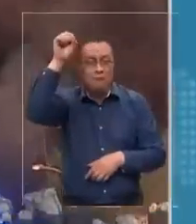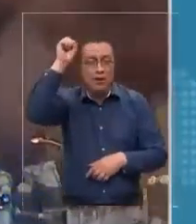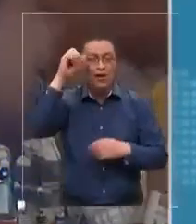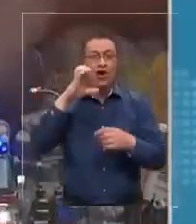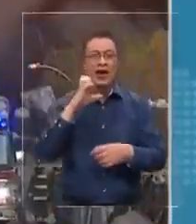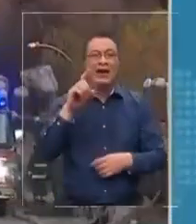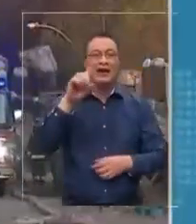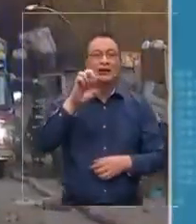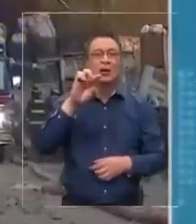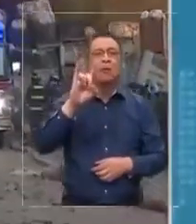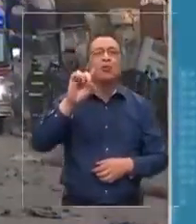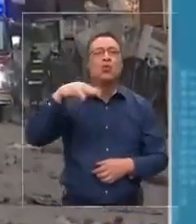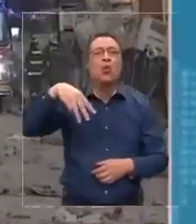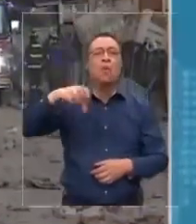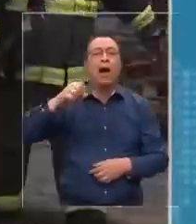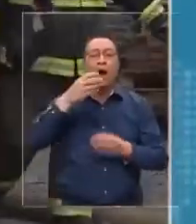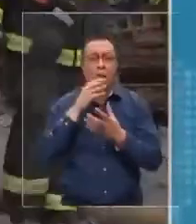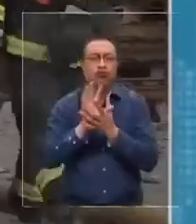ahí?